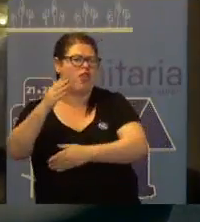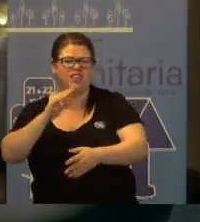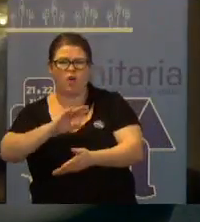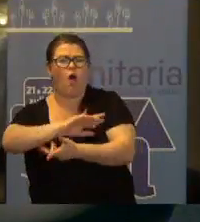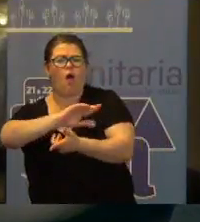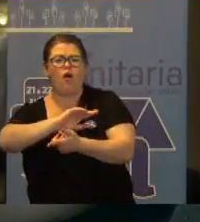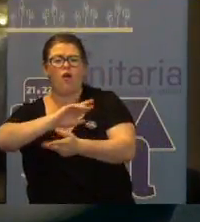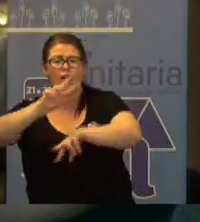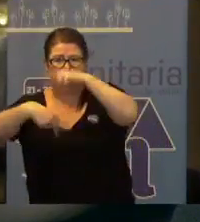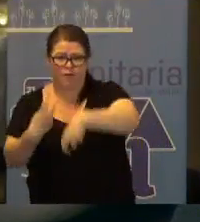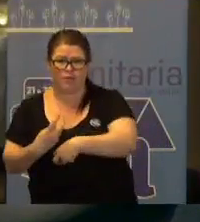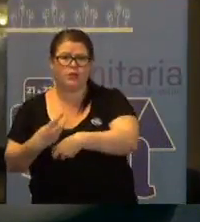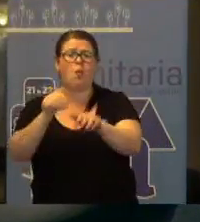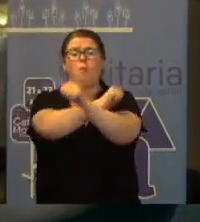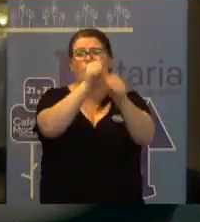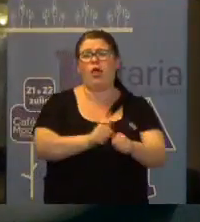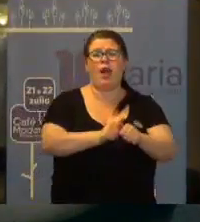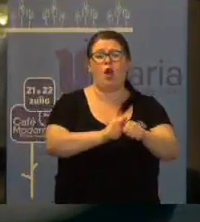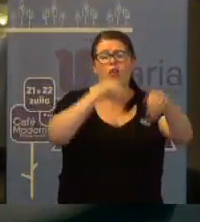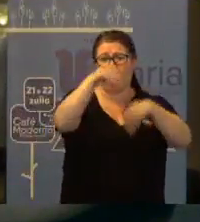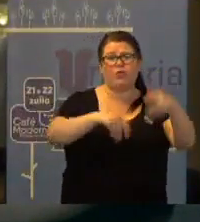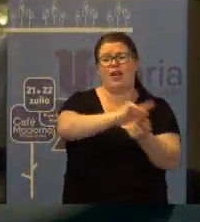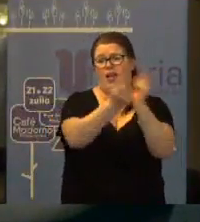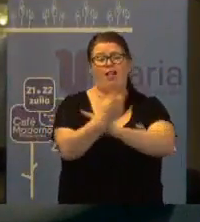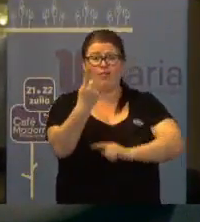no esgotamento dun modelo democrático que necesita cambios.